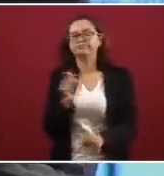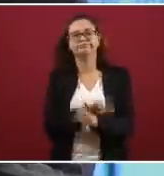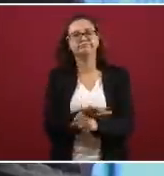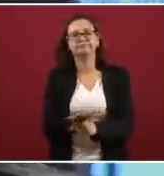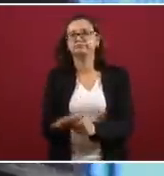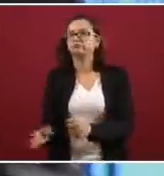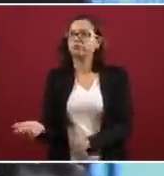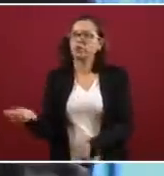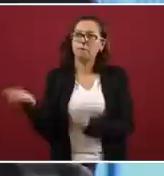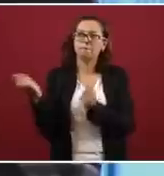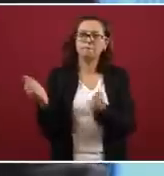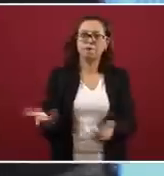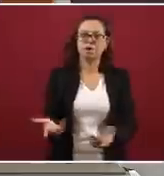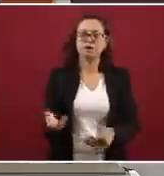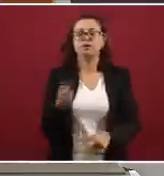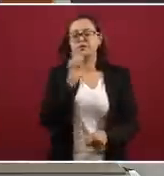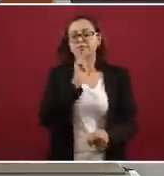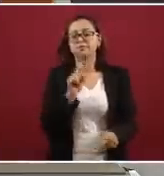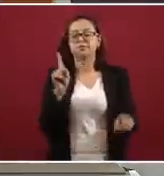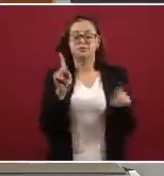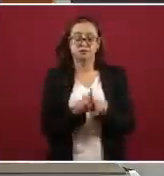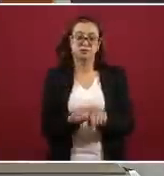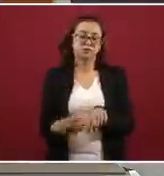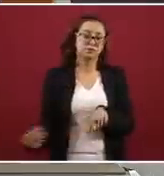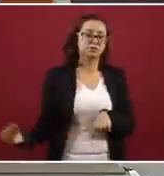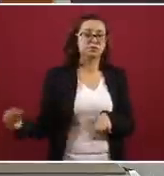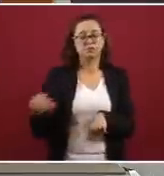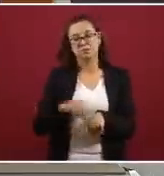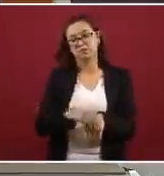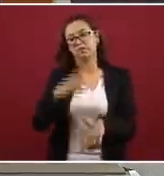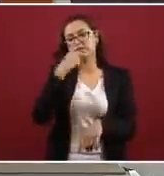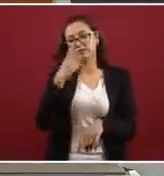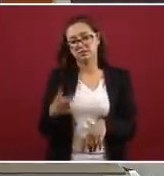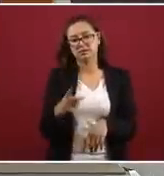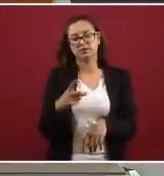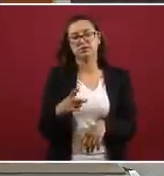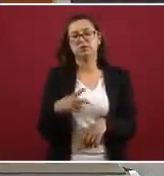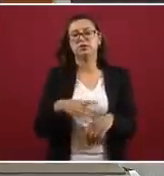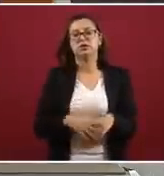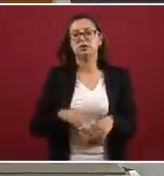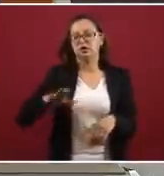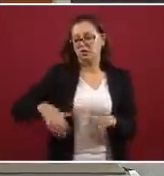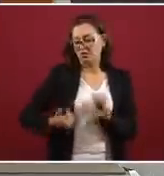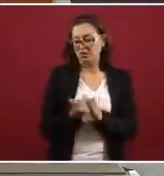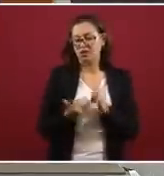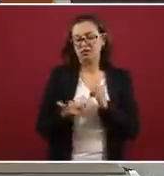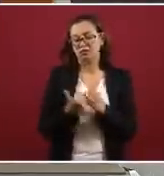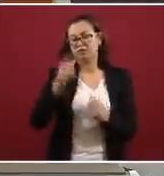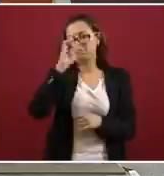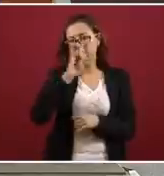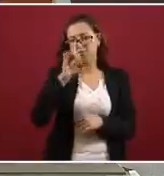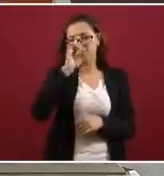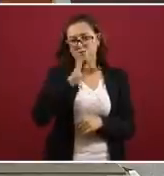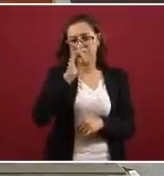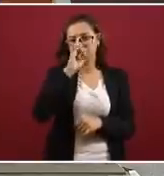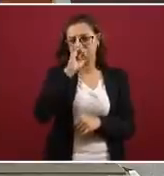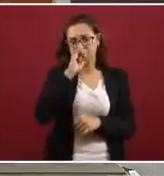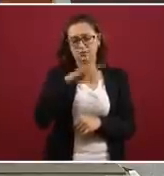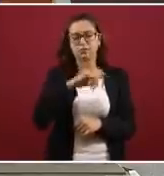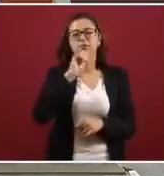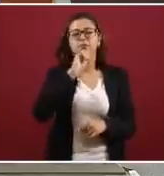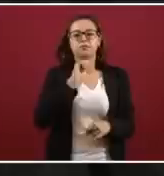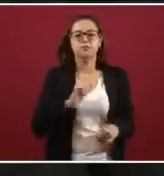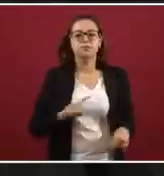Y complementariamente decir, por lo que acabo de mencionar y que recomendó el señor presidente que dijéramos,